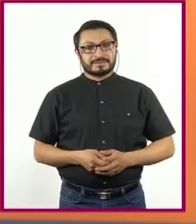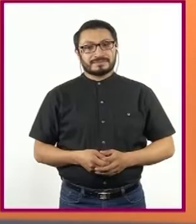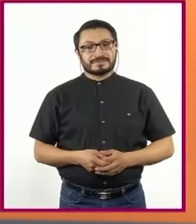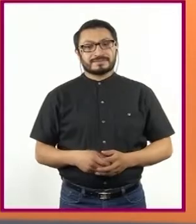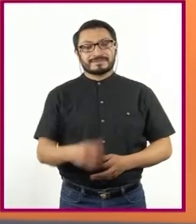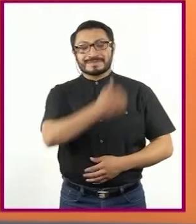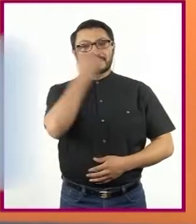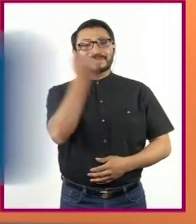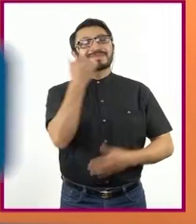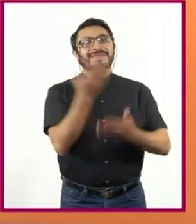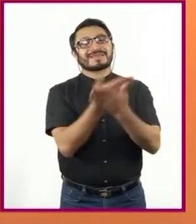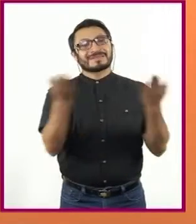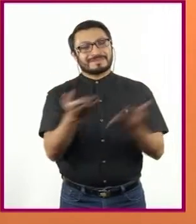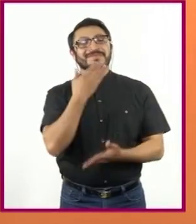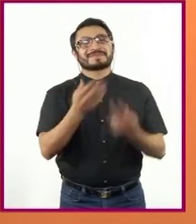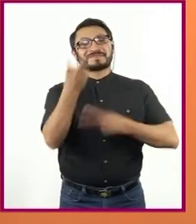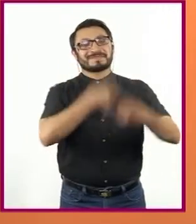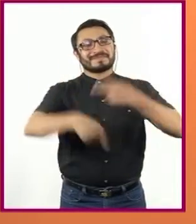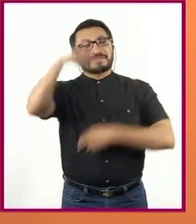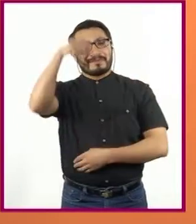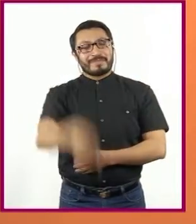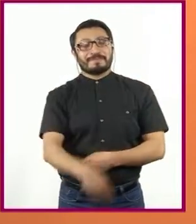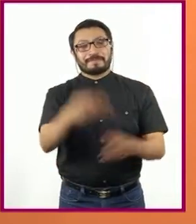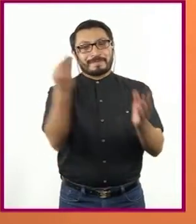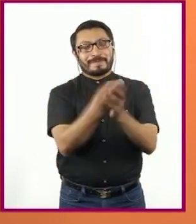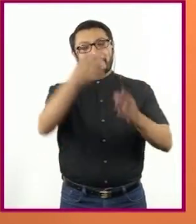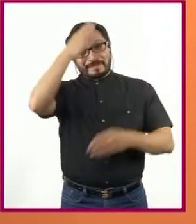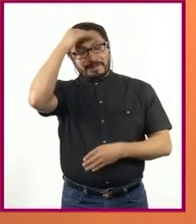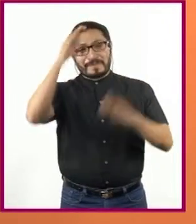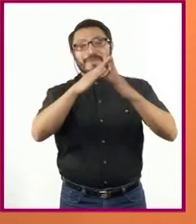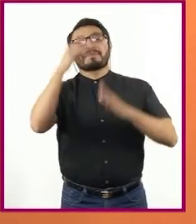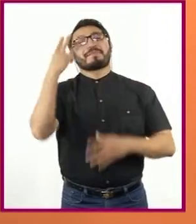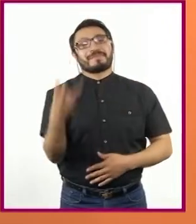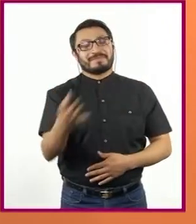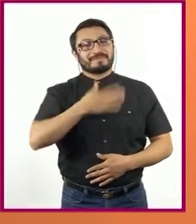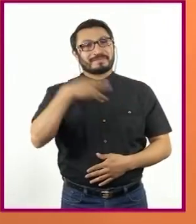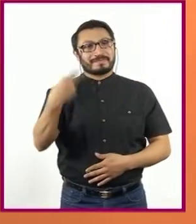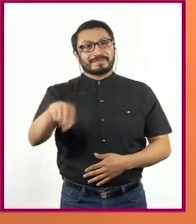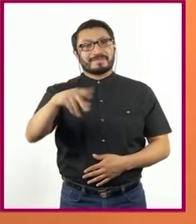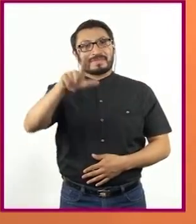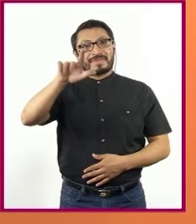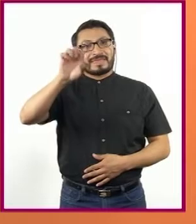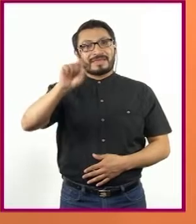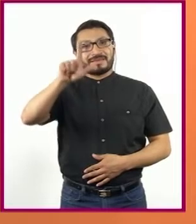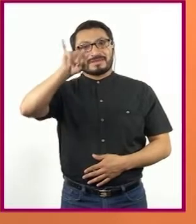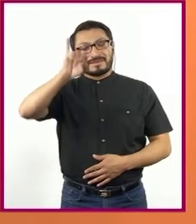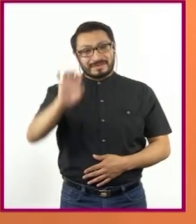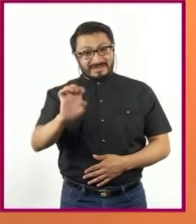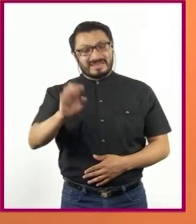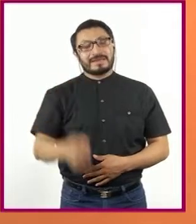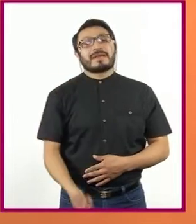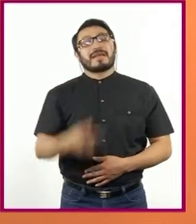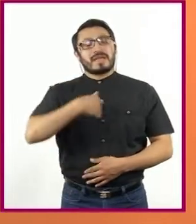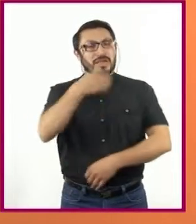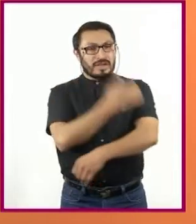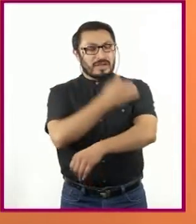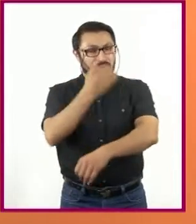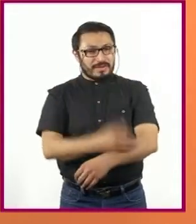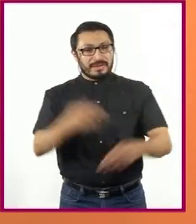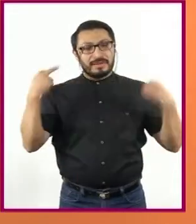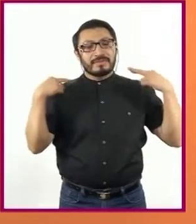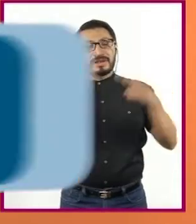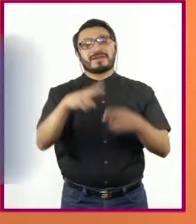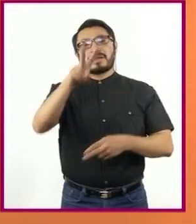Alumnas y alumnos, bienvenidos a esta lección de Aprende en Casa 3. Mi nombre es Leslie Mendívil y acompaño al maestro Víctor